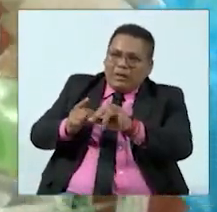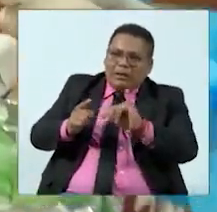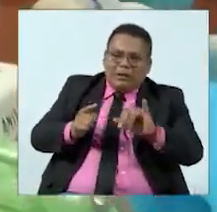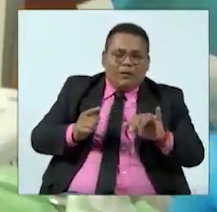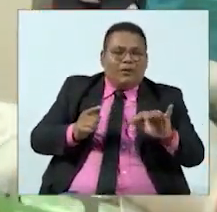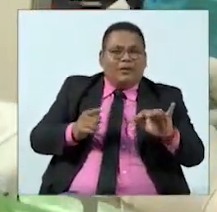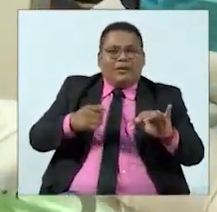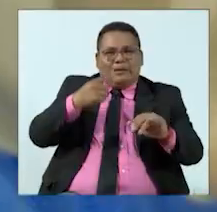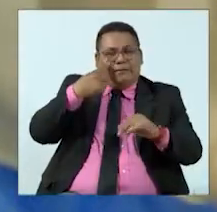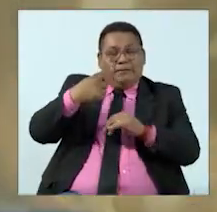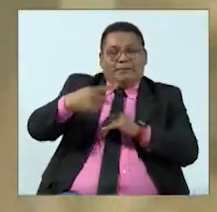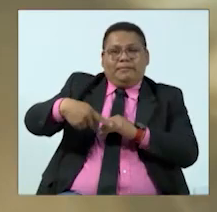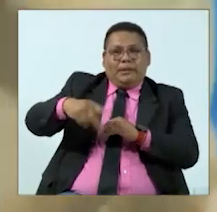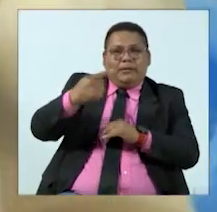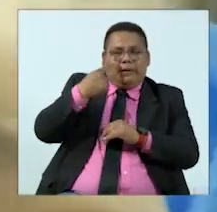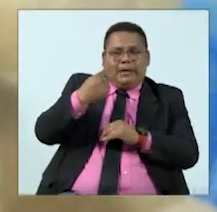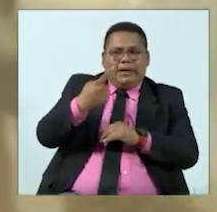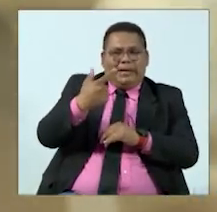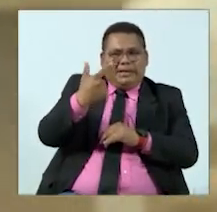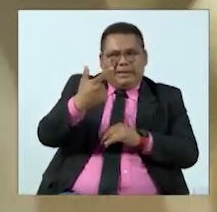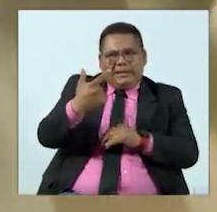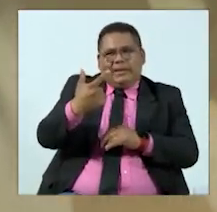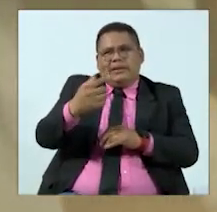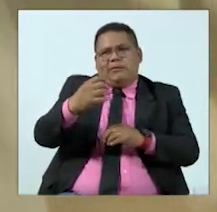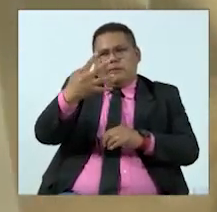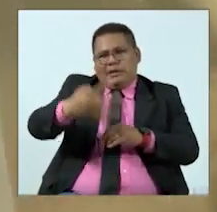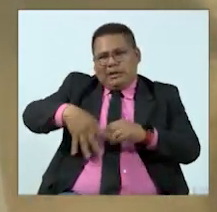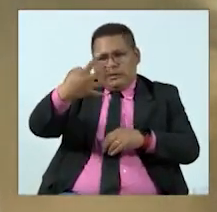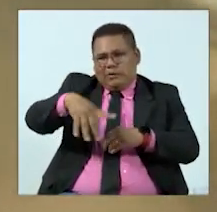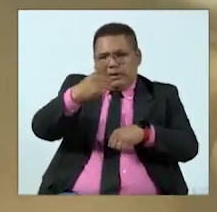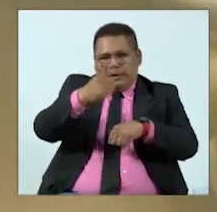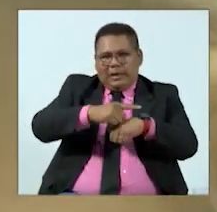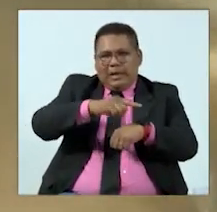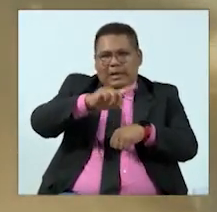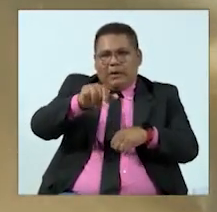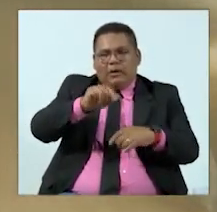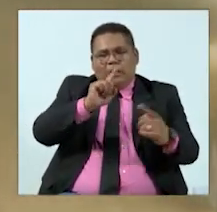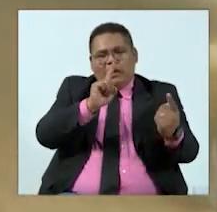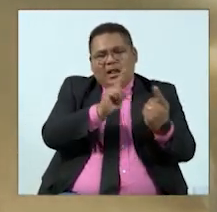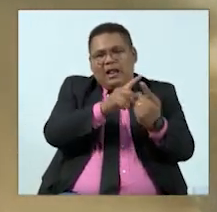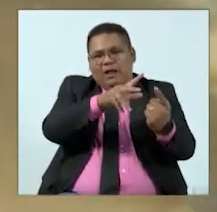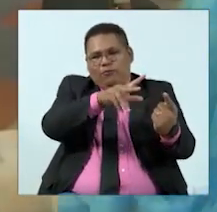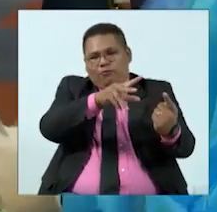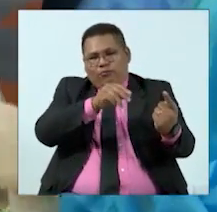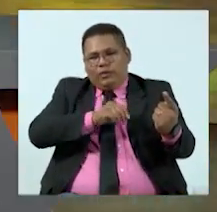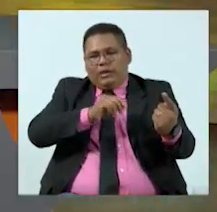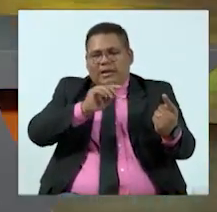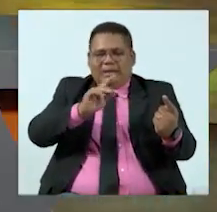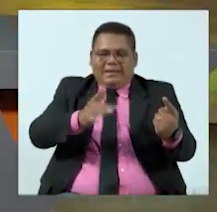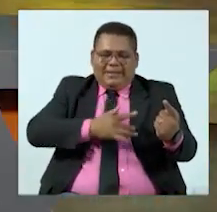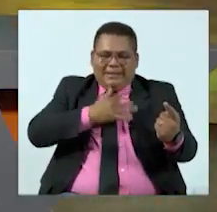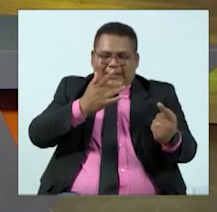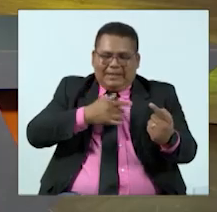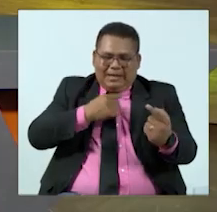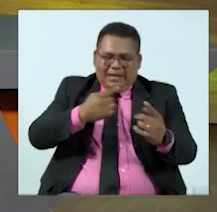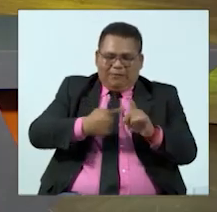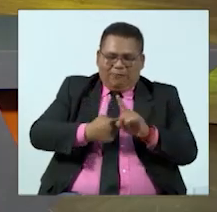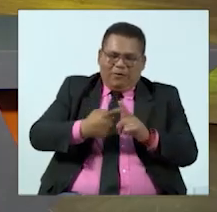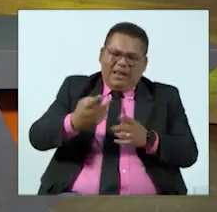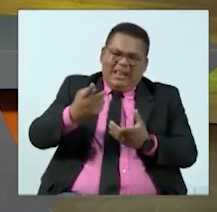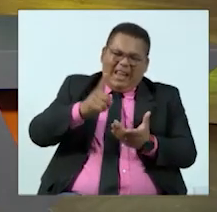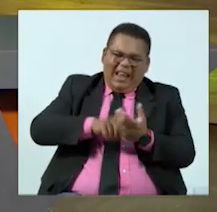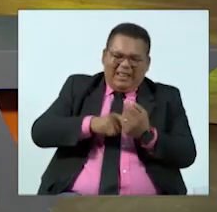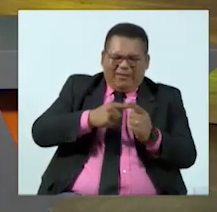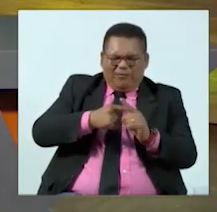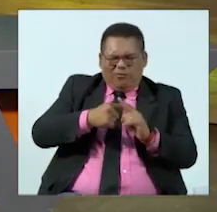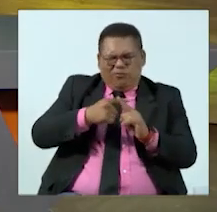7 a 14 días después de que se tuvo contacto con el virus eh uno puede empezar con fiebre malestar general